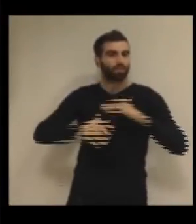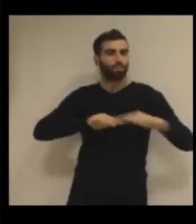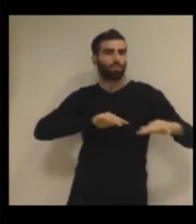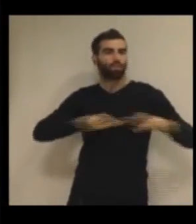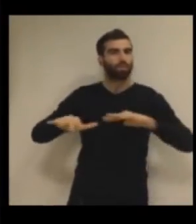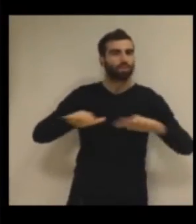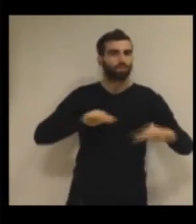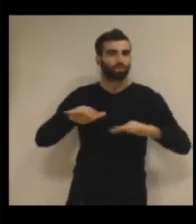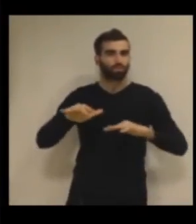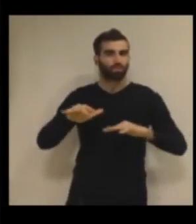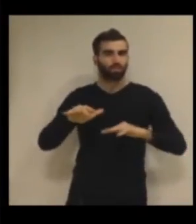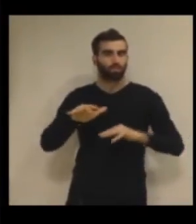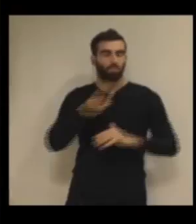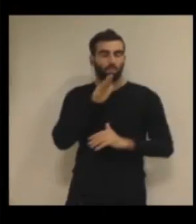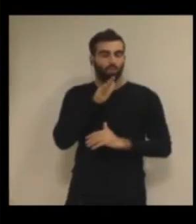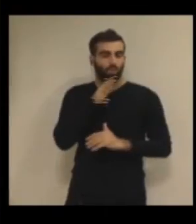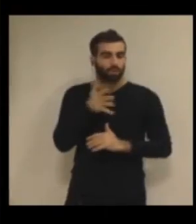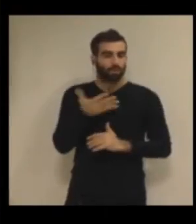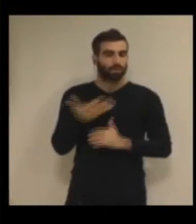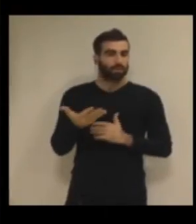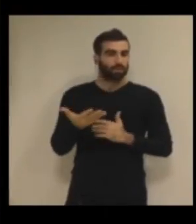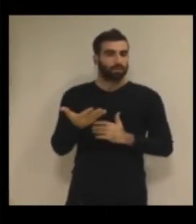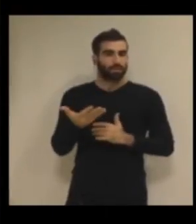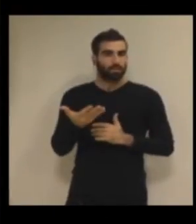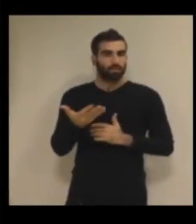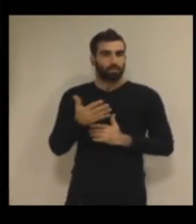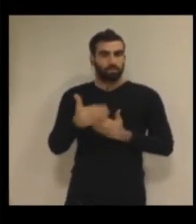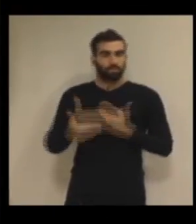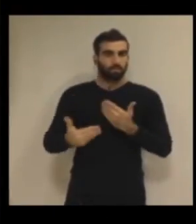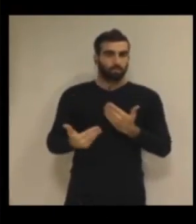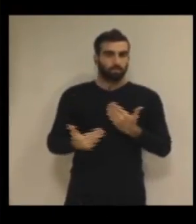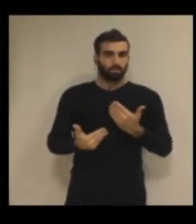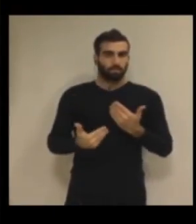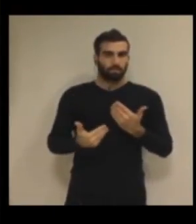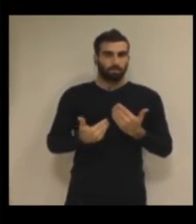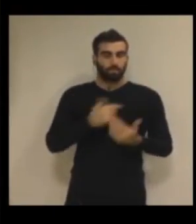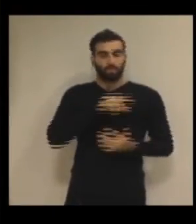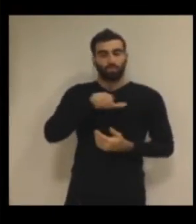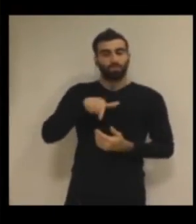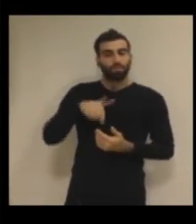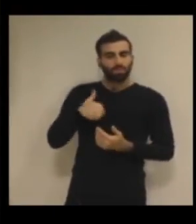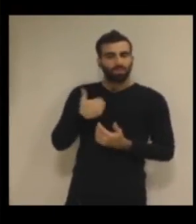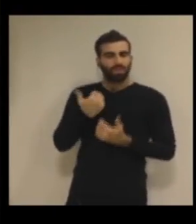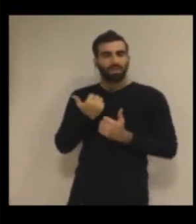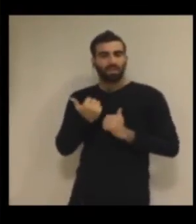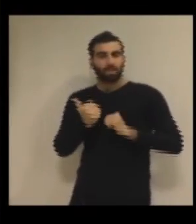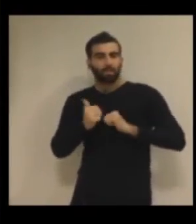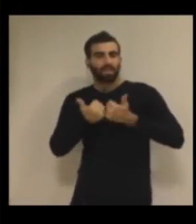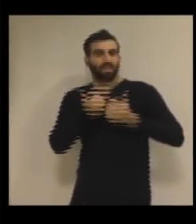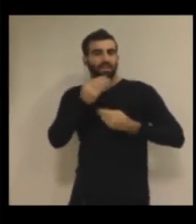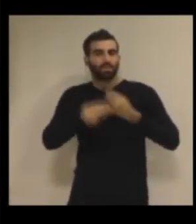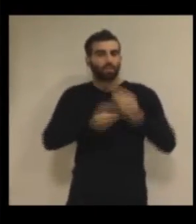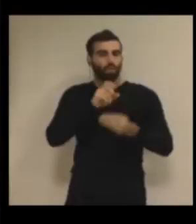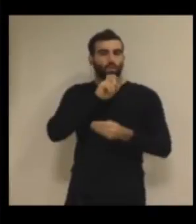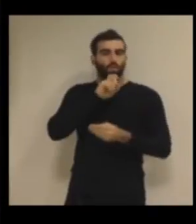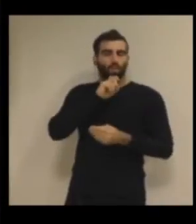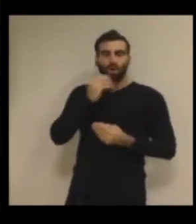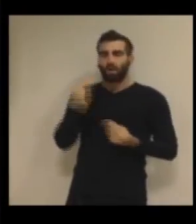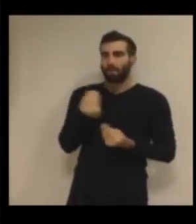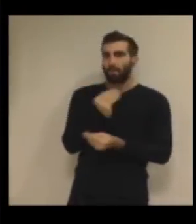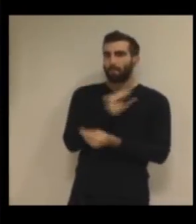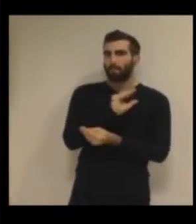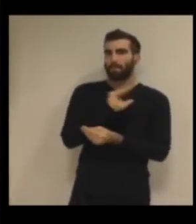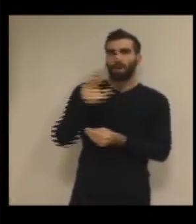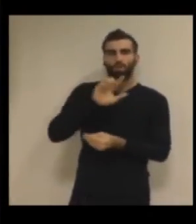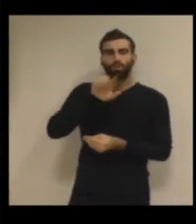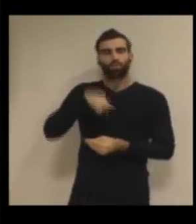movilidad, pues porque, digamos, con ellos podíamos empezar a hacerlo de la mejor manera posible, aunque también implicamos